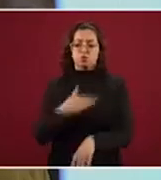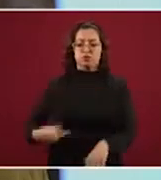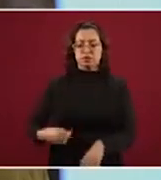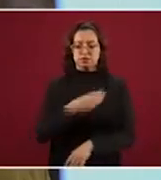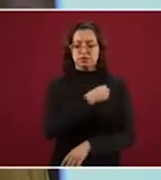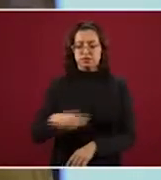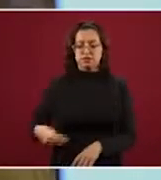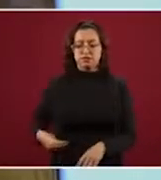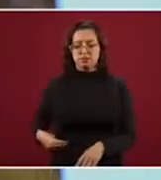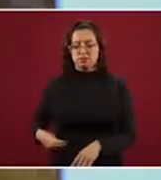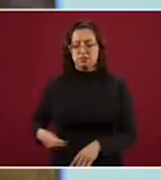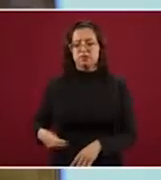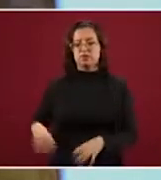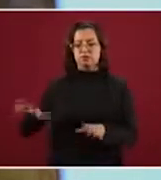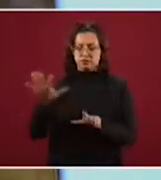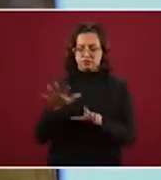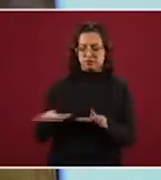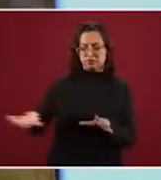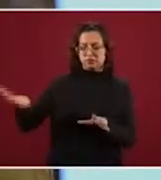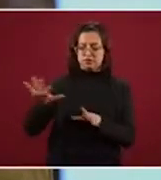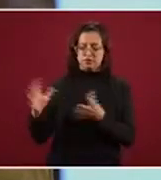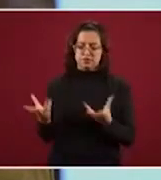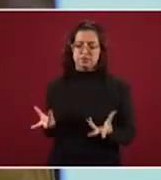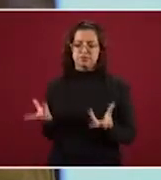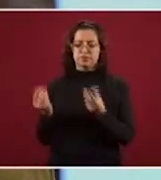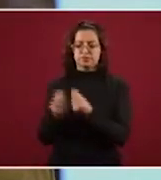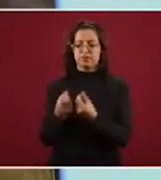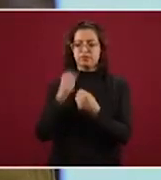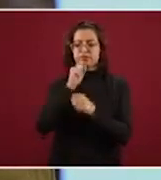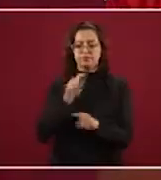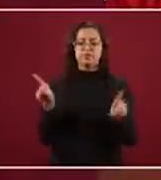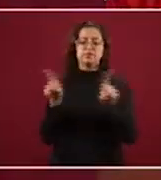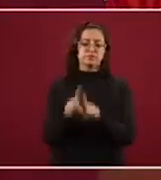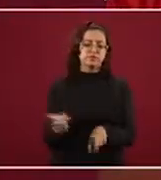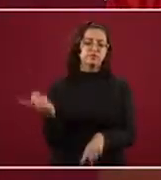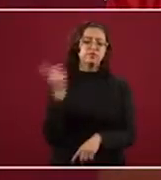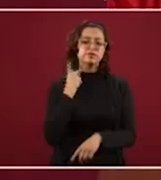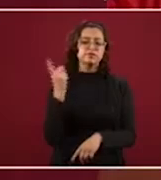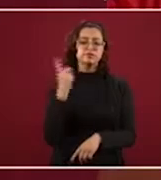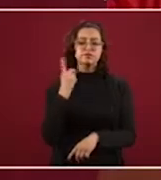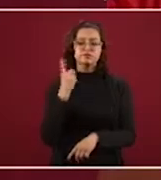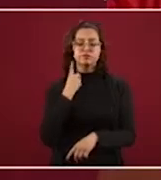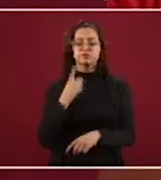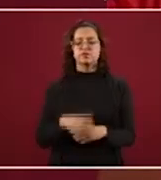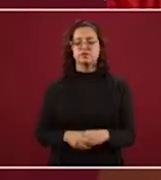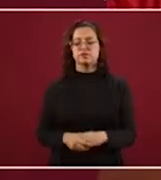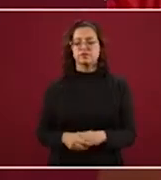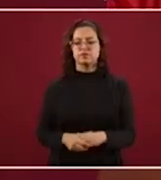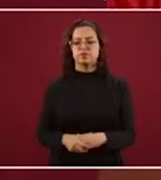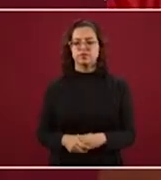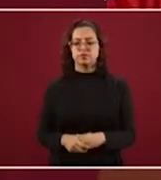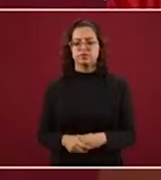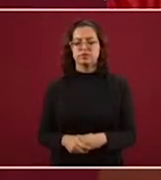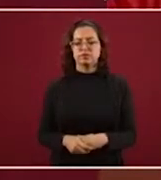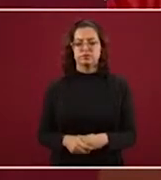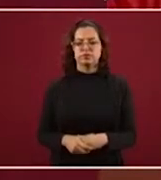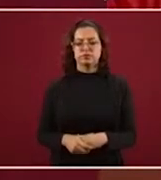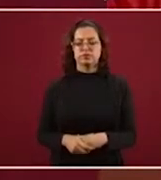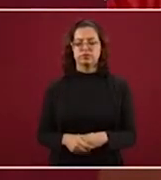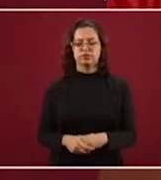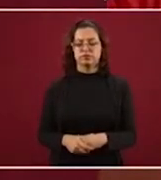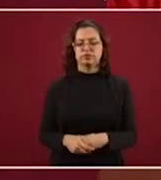municipales de la región y con algunos diputados la primera novedad es que